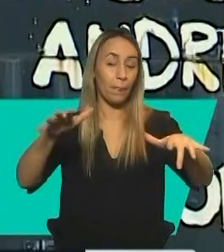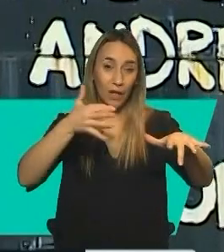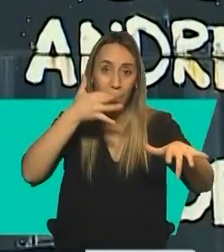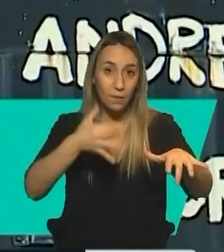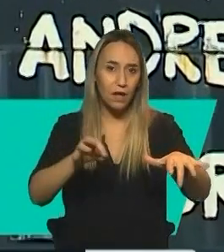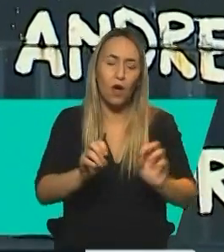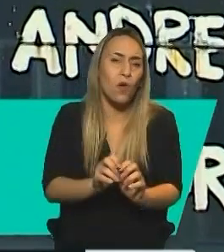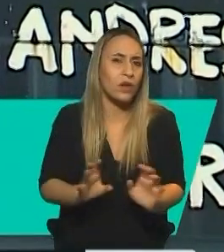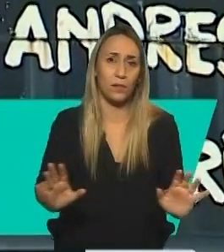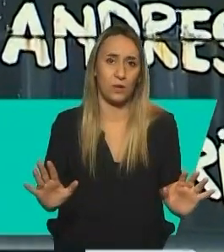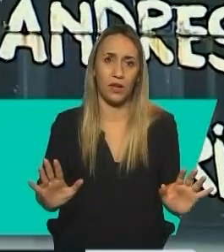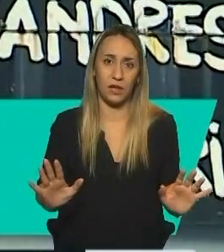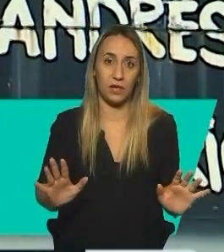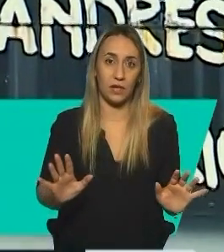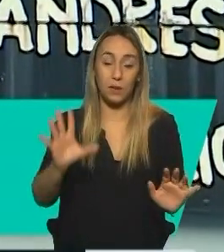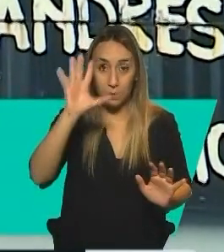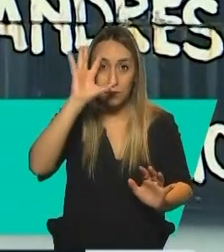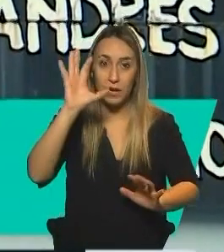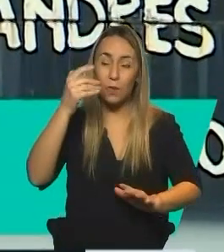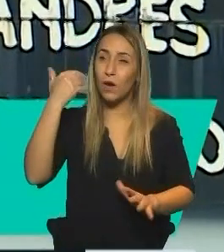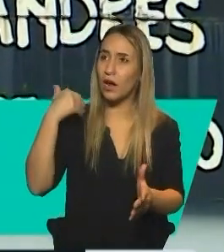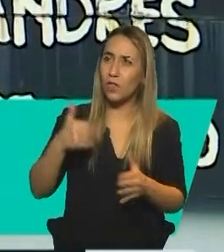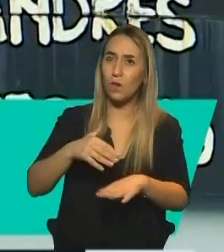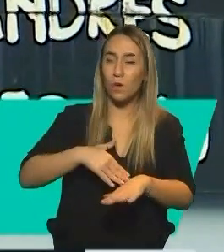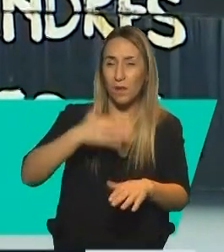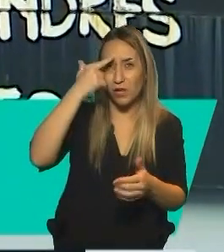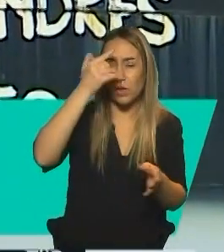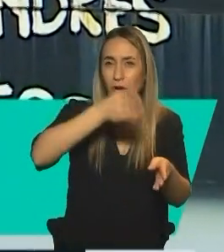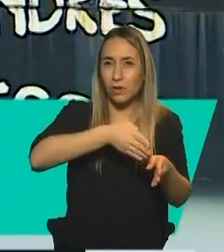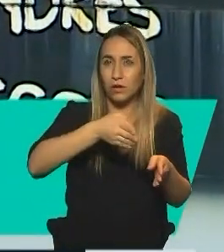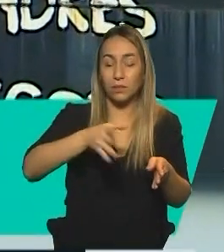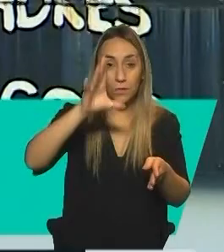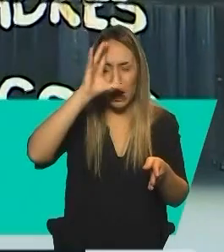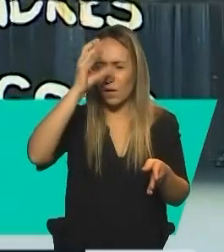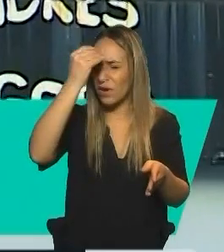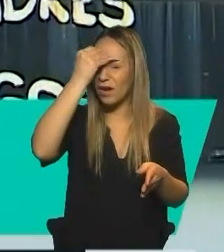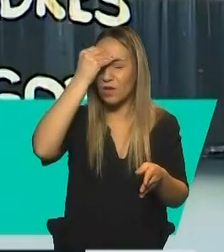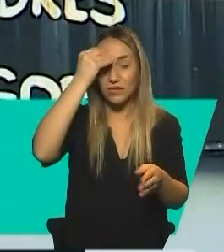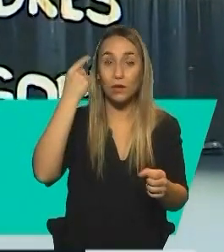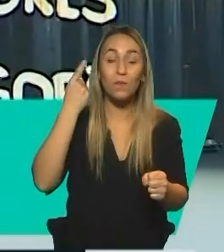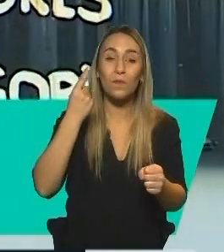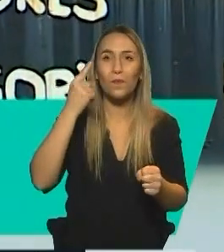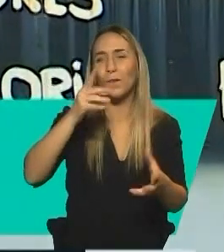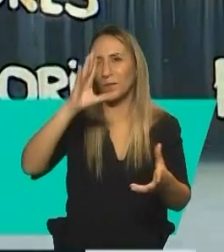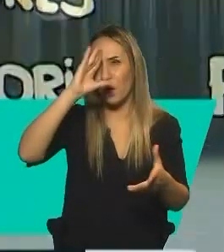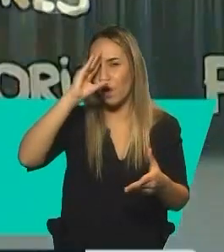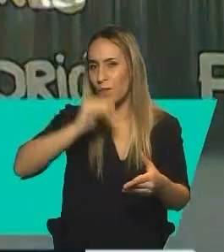espantoso. Lo recuerdo todo momento a momento, porque es imposible